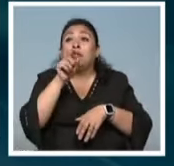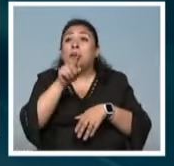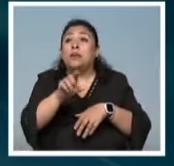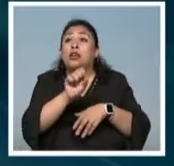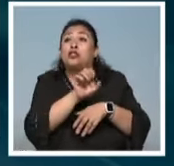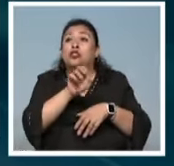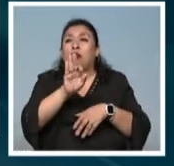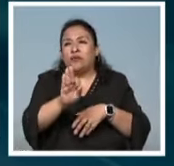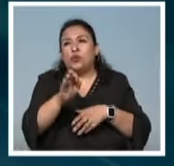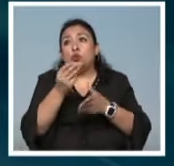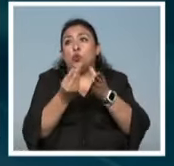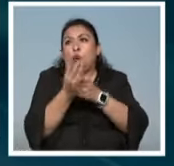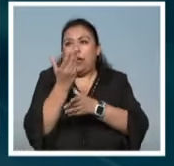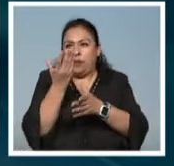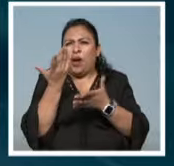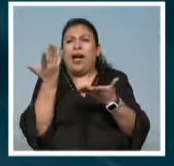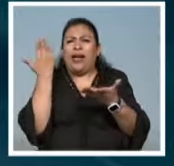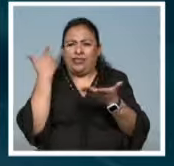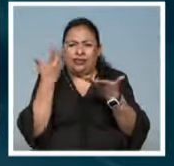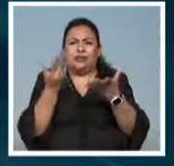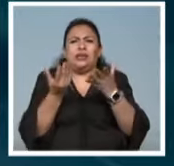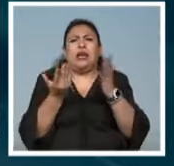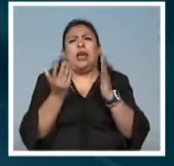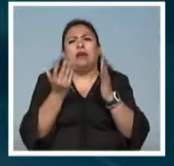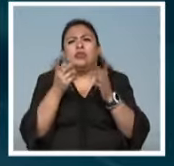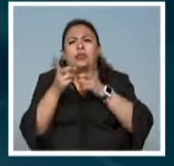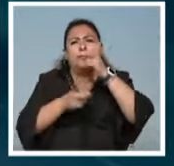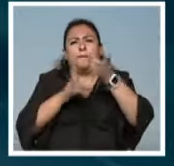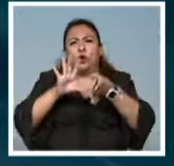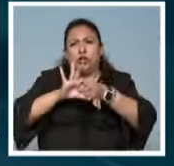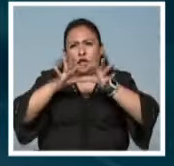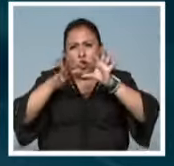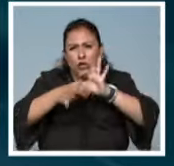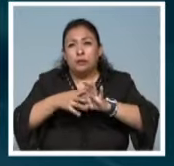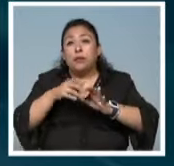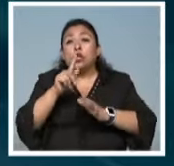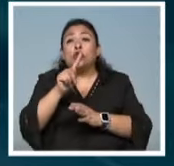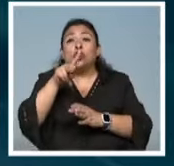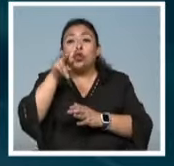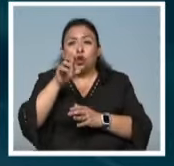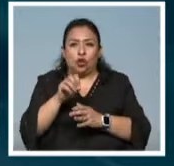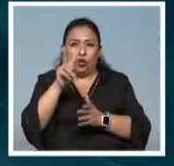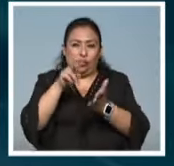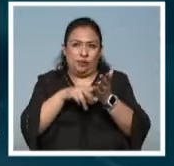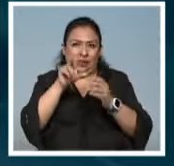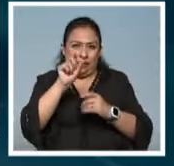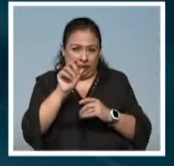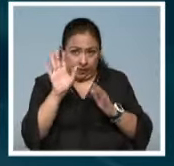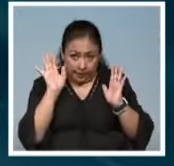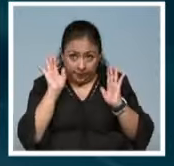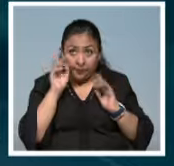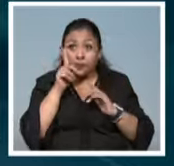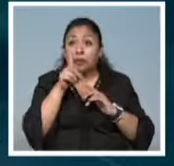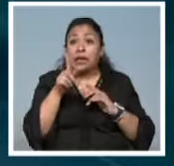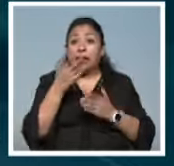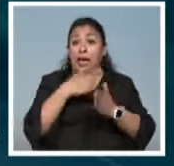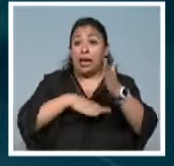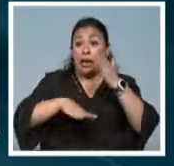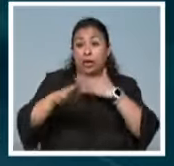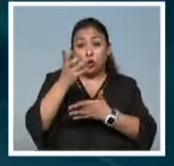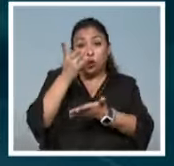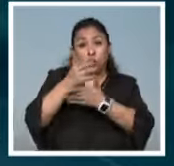como nuevas disciplinas que ya habían debutado como deportes olímpicos en Tokio 2020. Por su parte, el karate es el